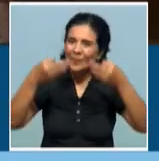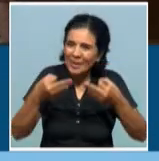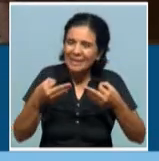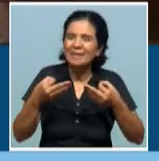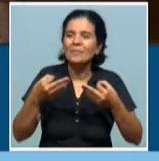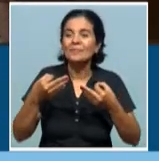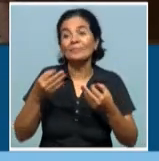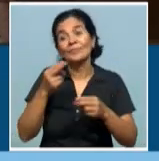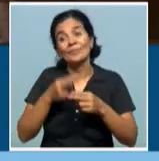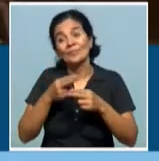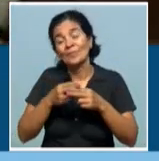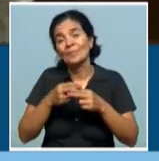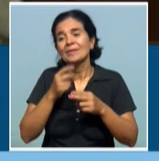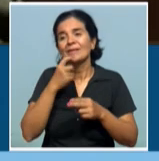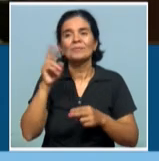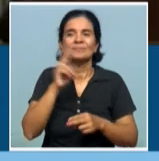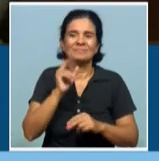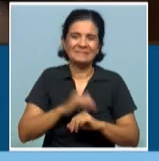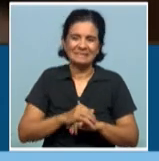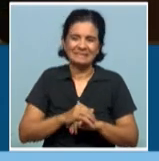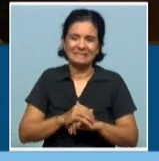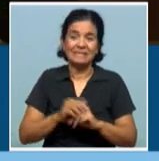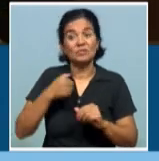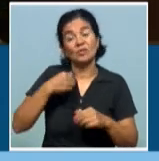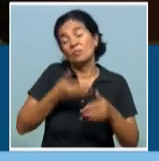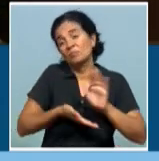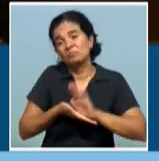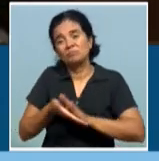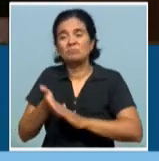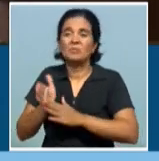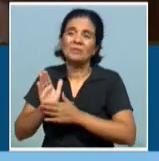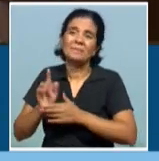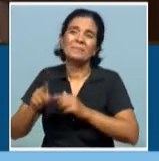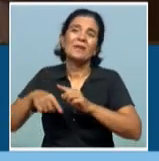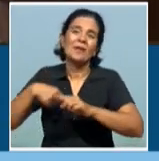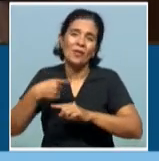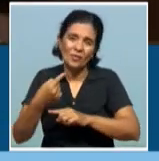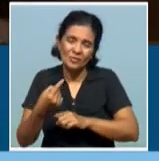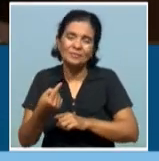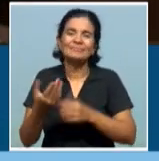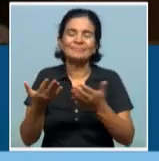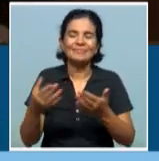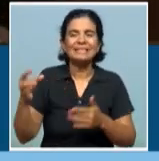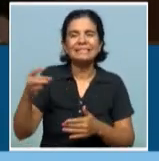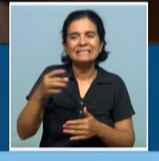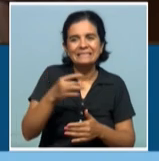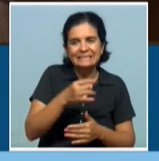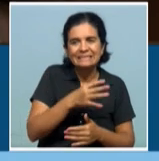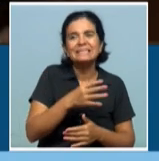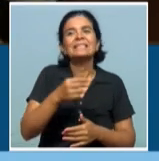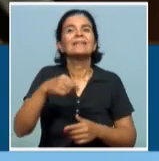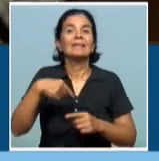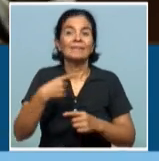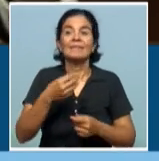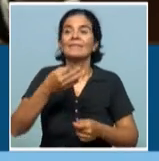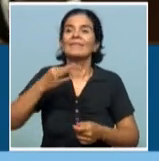La Puntana. Y después que me fui, vino otro y la tercerizó. Y se la llevaron a